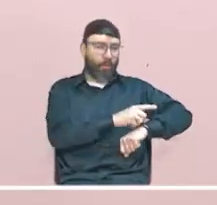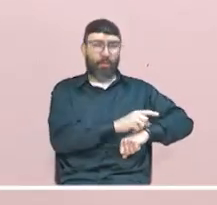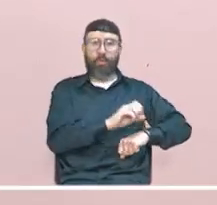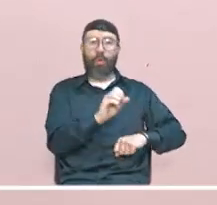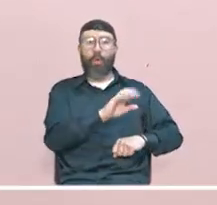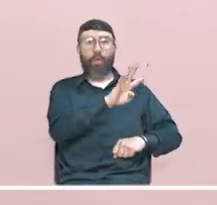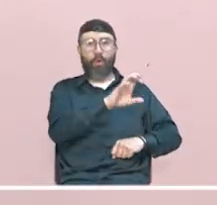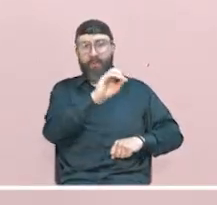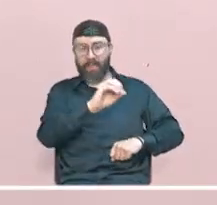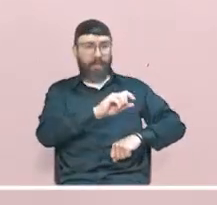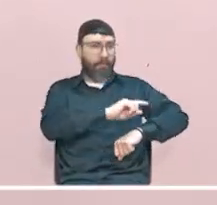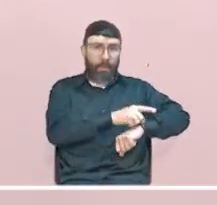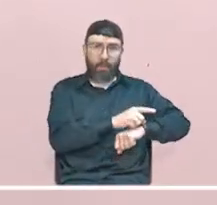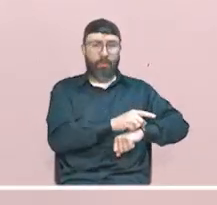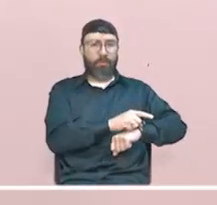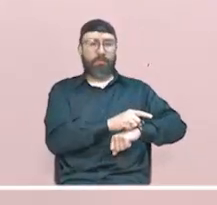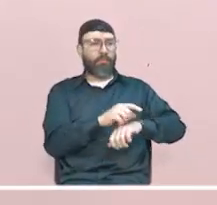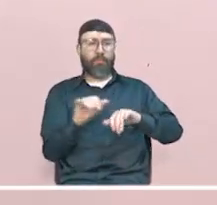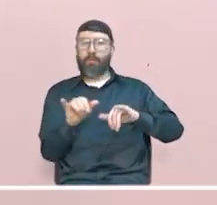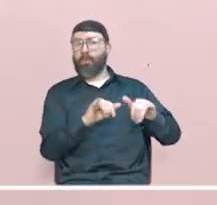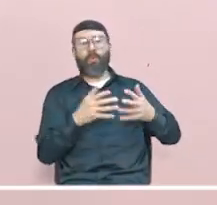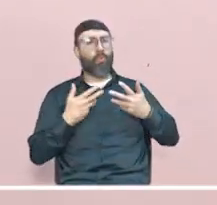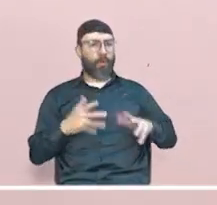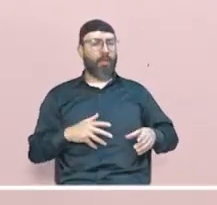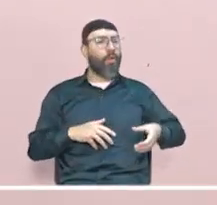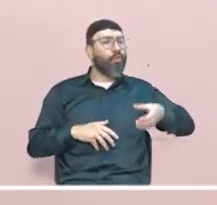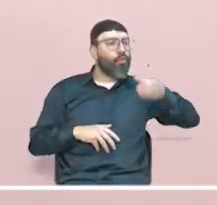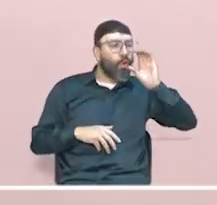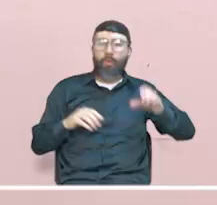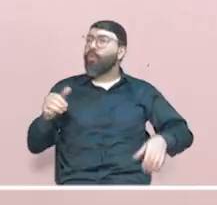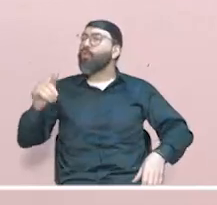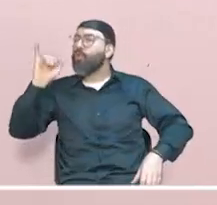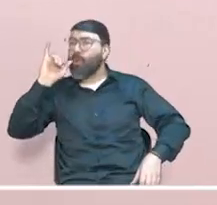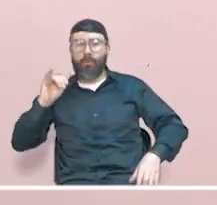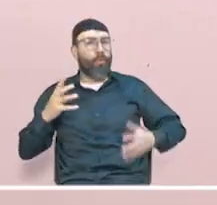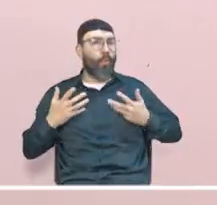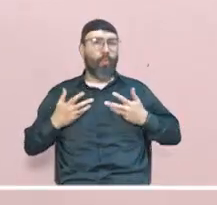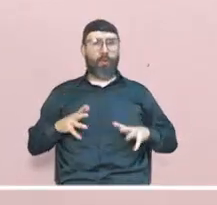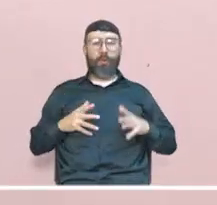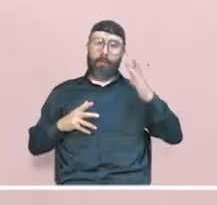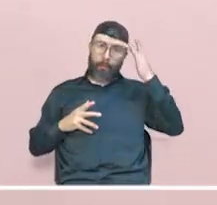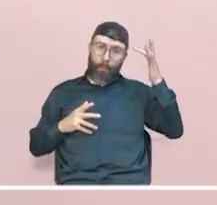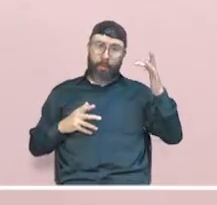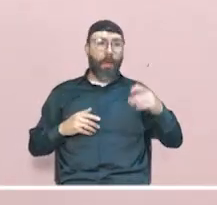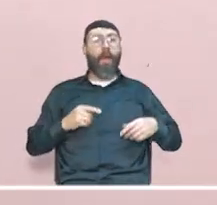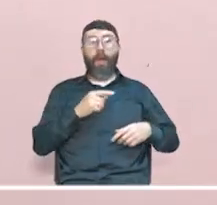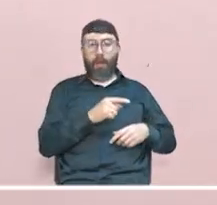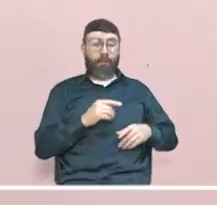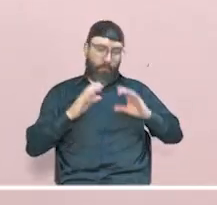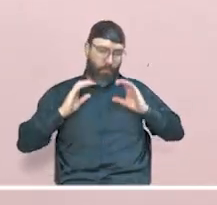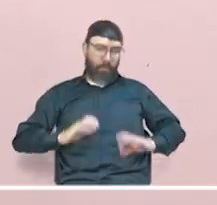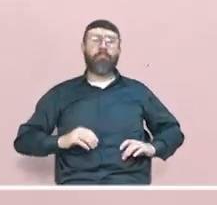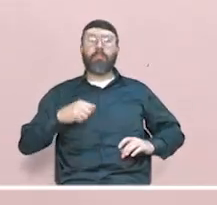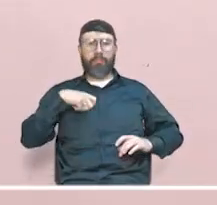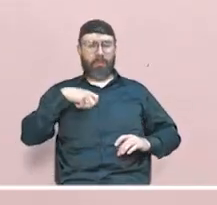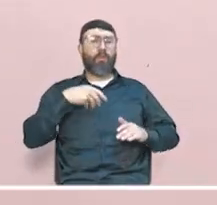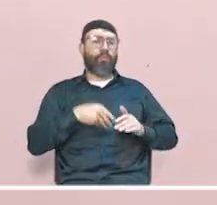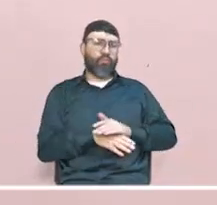similar hacer la hidratación con cualquiera de ambas. ¿Por qué? Porque nuestro organismo tiene muy buena reserva